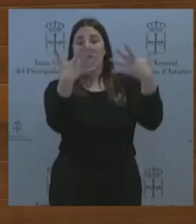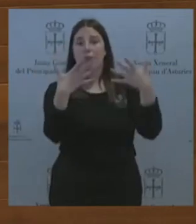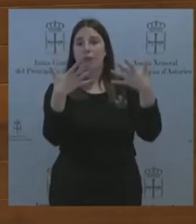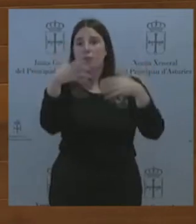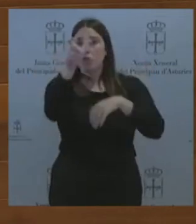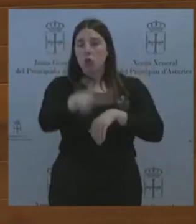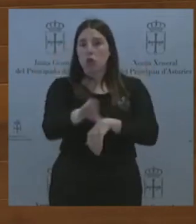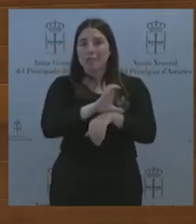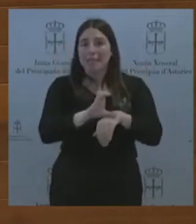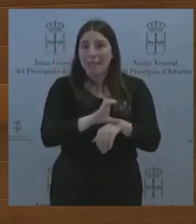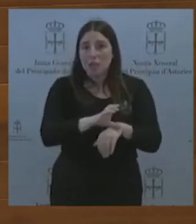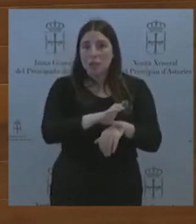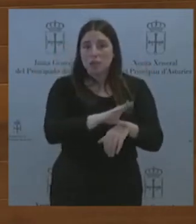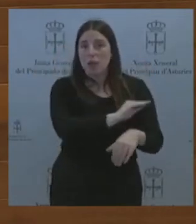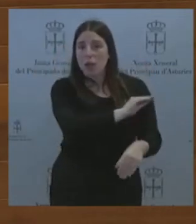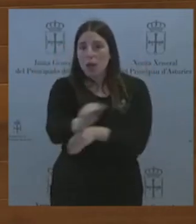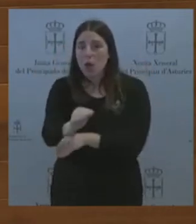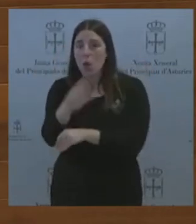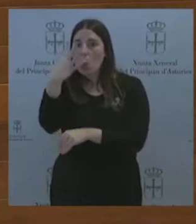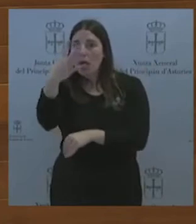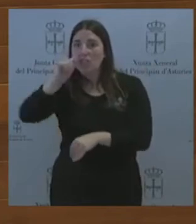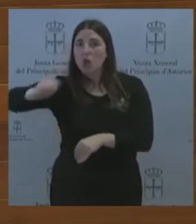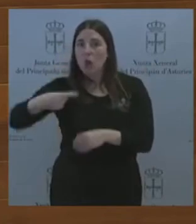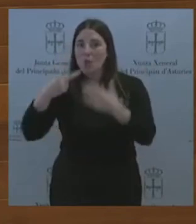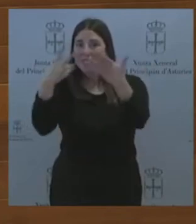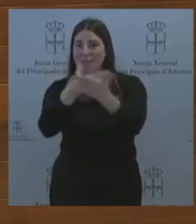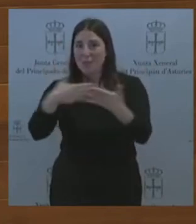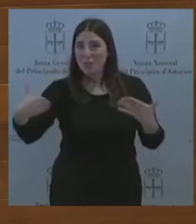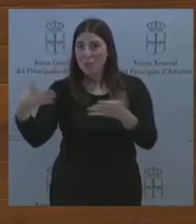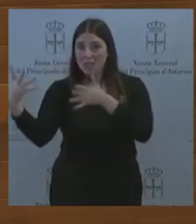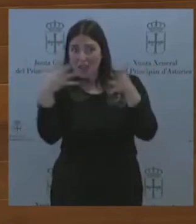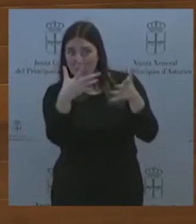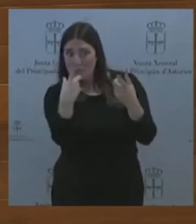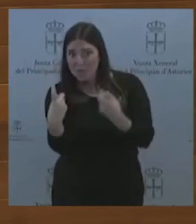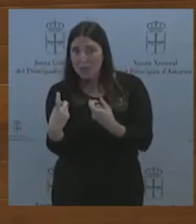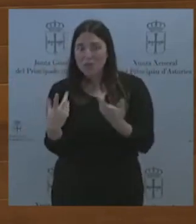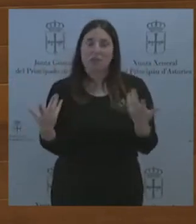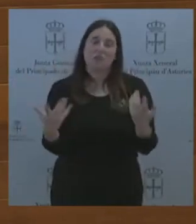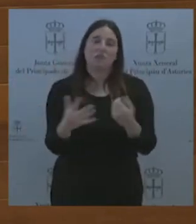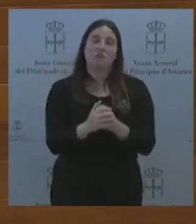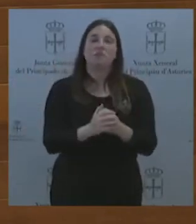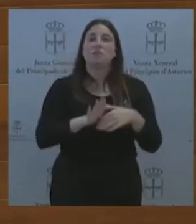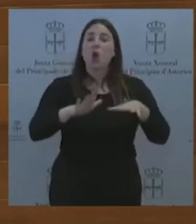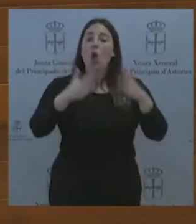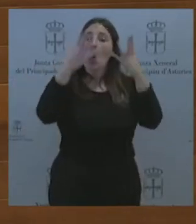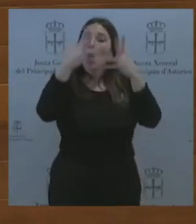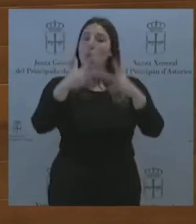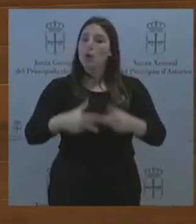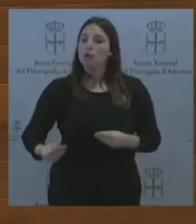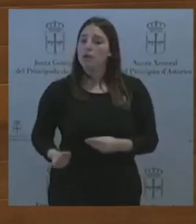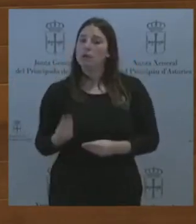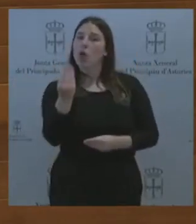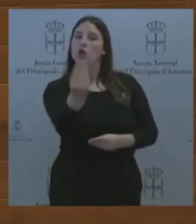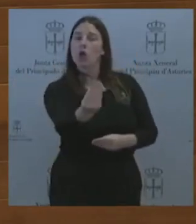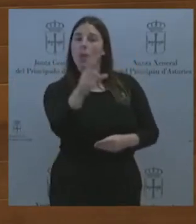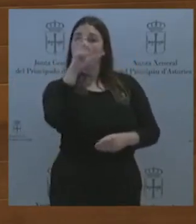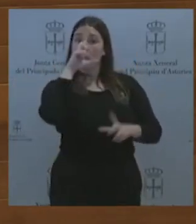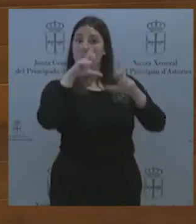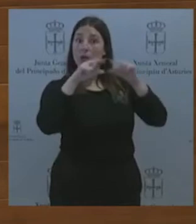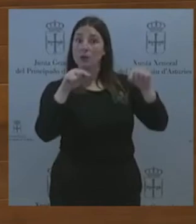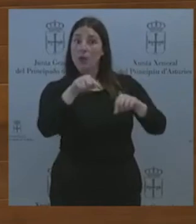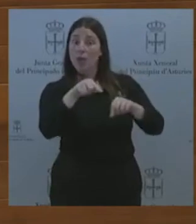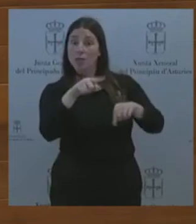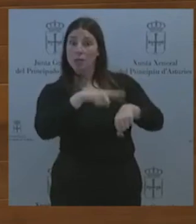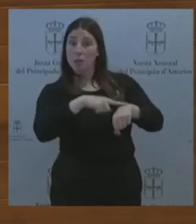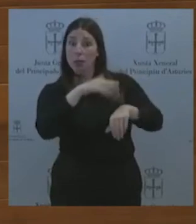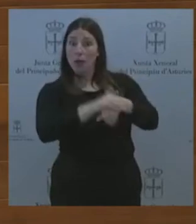4,7 millones. Pero eso sí, lo de entregar las cuentas al Principado a tiempo, eso sí que no se les da bien. De ahí nuestra propuesta